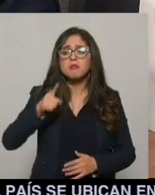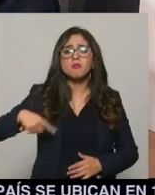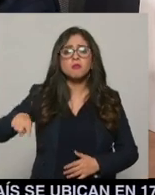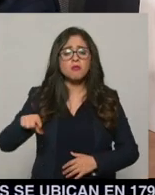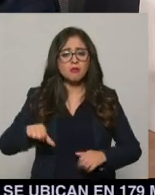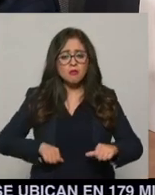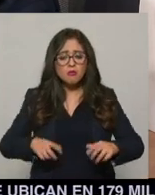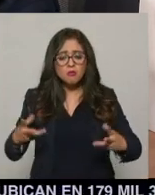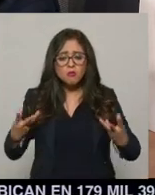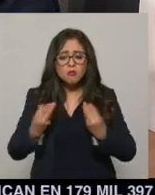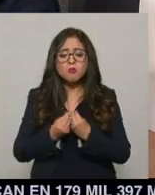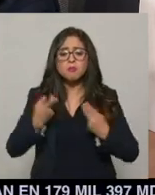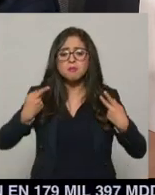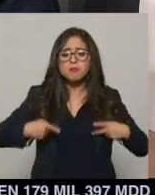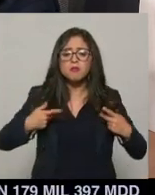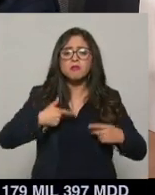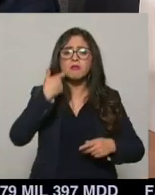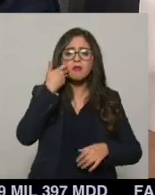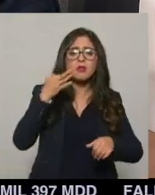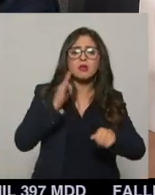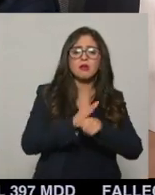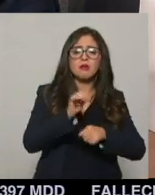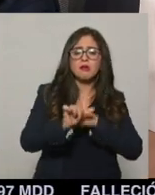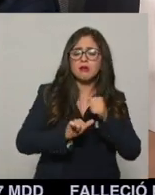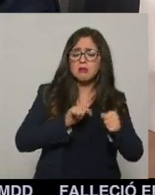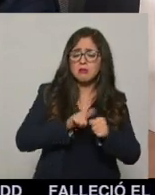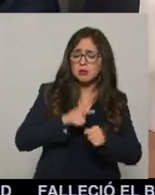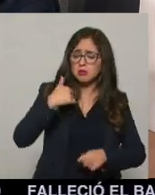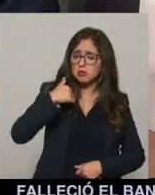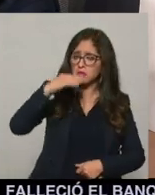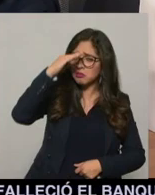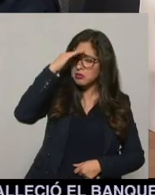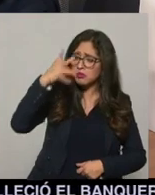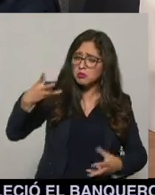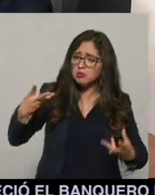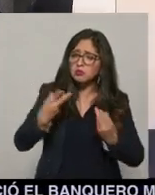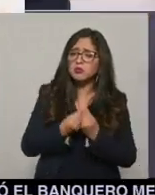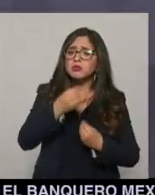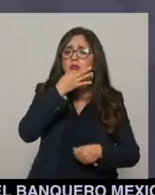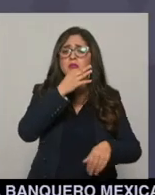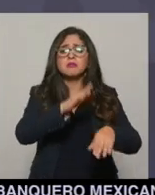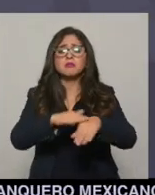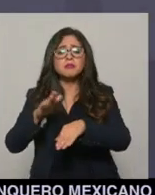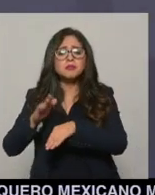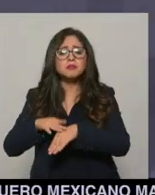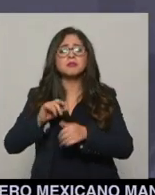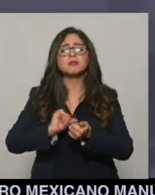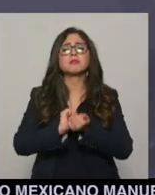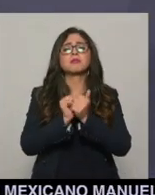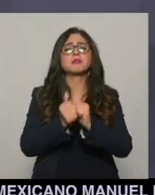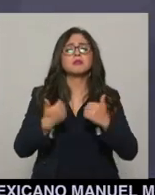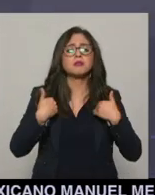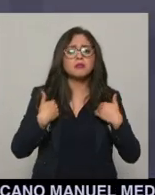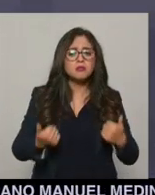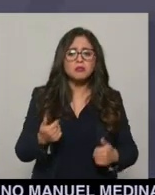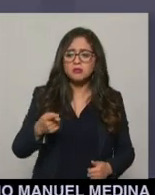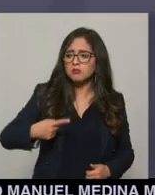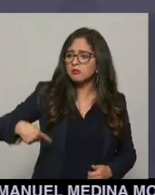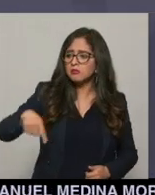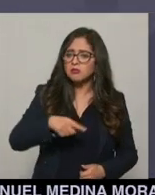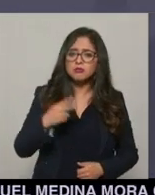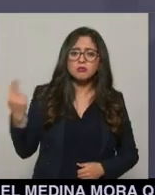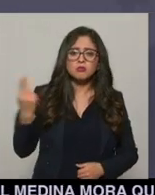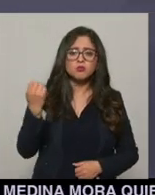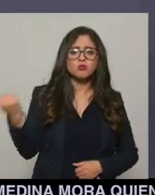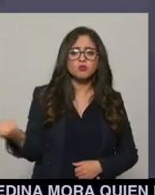por el bienestar animal, yo creo que ellos van a tener finalmente este llamado, lo van a entender mucho mejor. Así que les deseamos suerte a ustedes